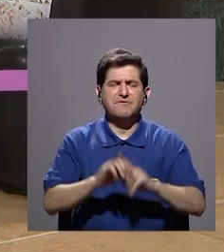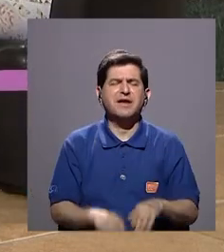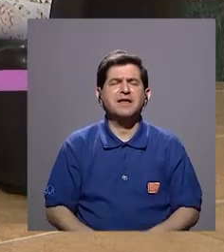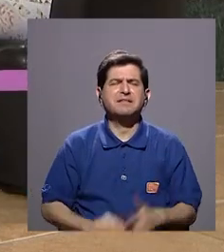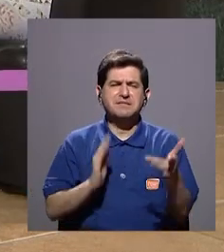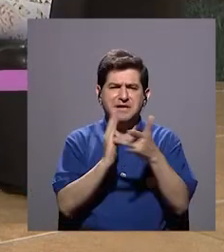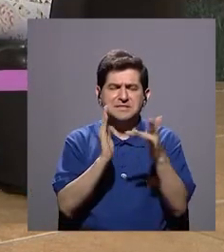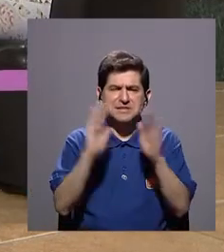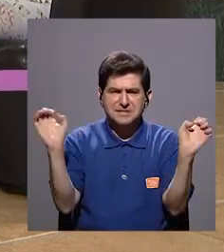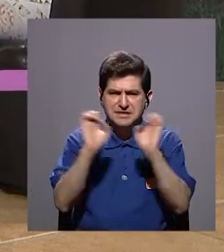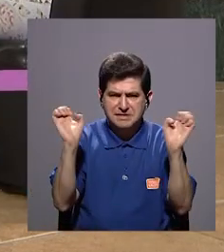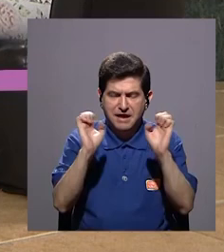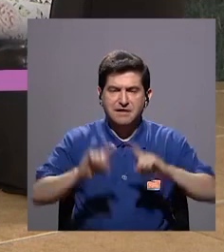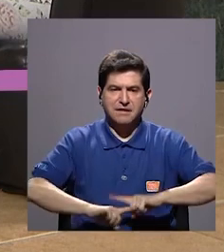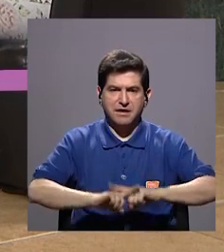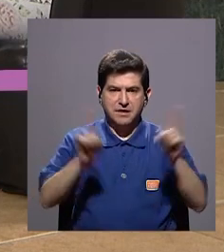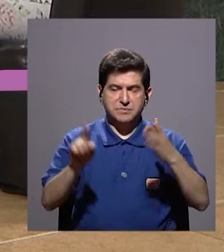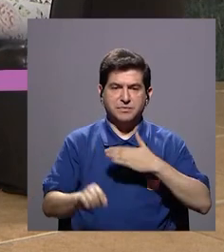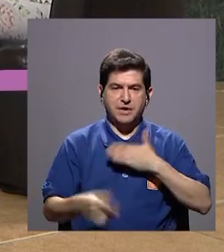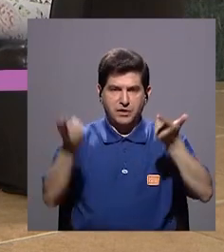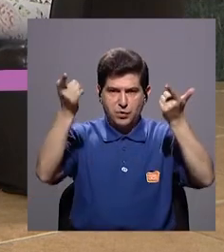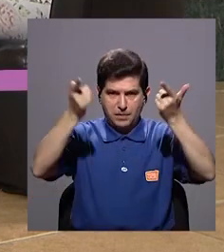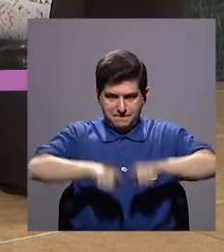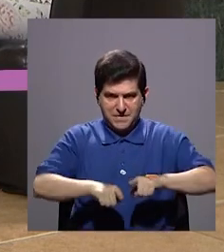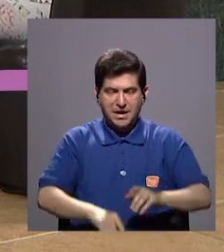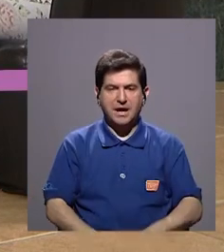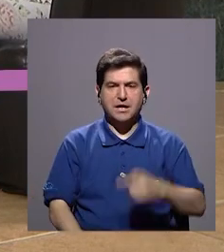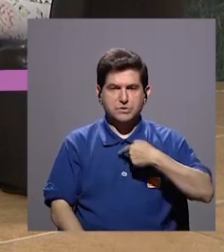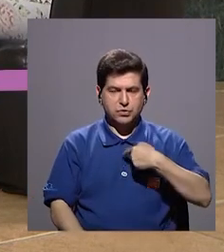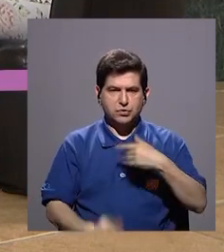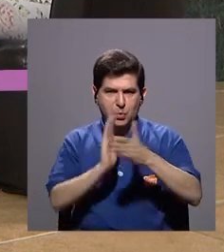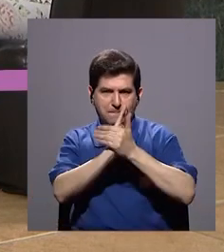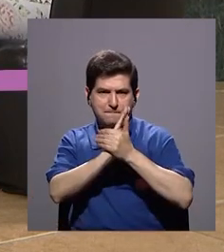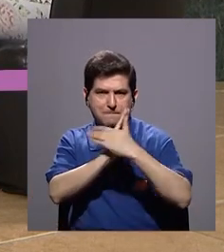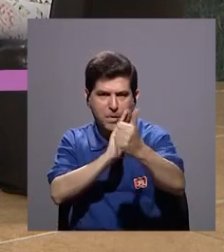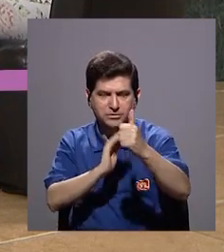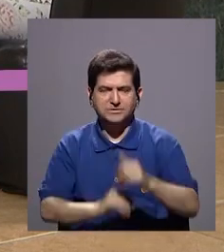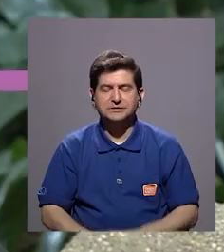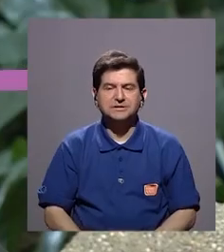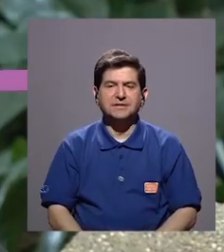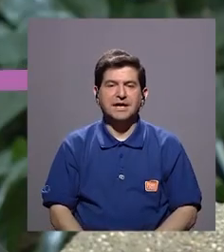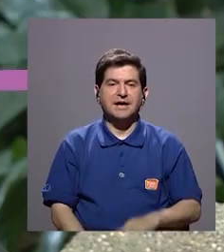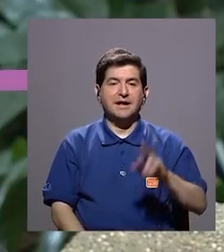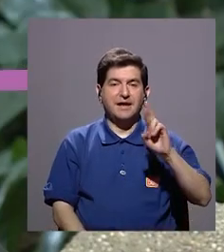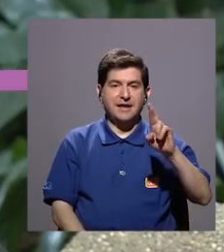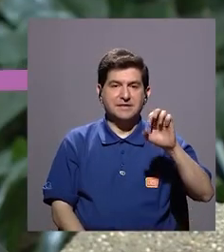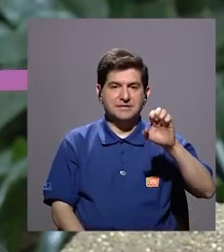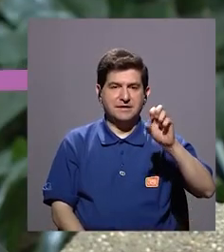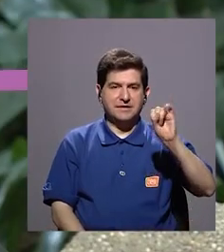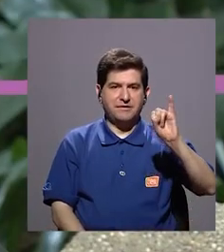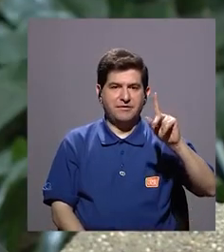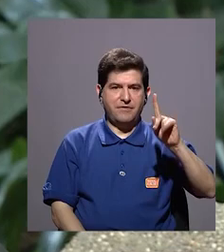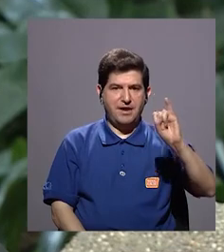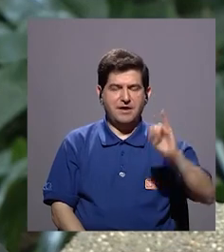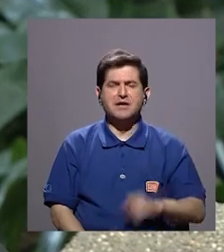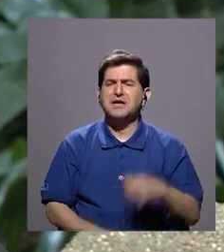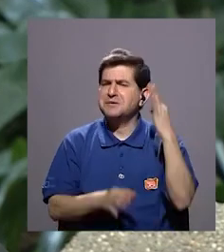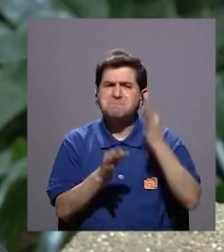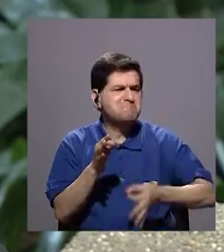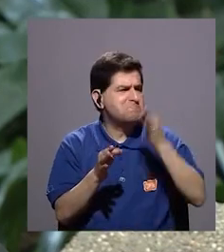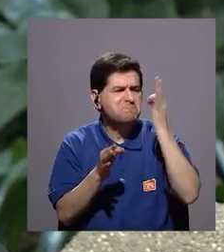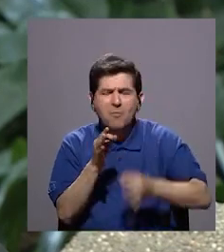que son energéticas, ¿verdad? Pero en mi caso, la que yo he potenciado más es Reiki, porque me parece que es tan